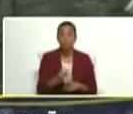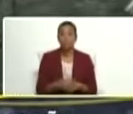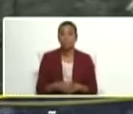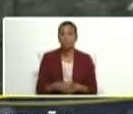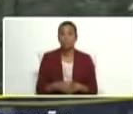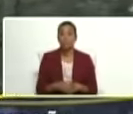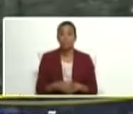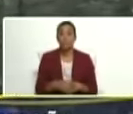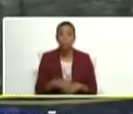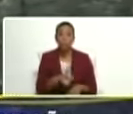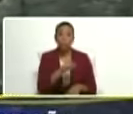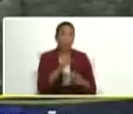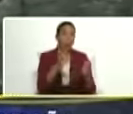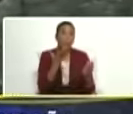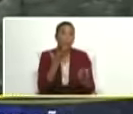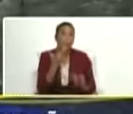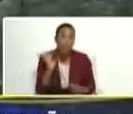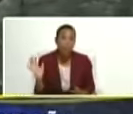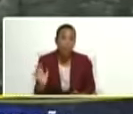Para nombrar dos.